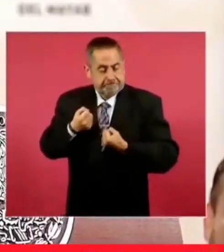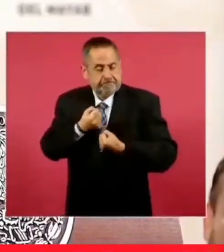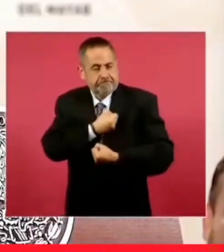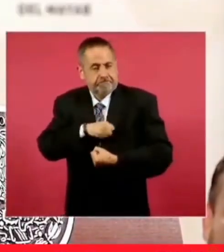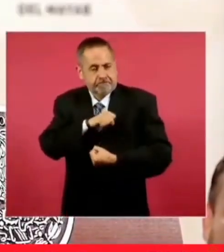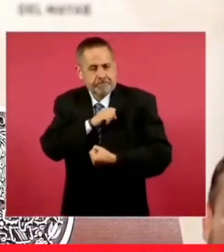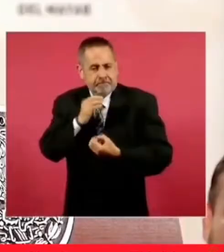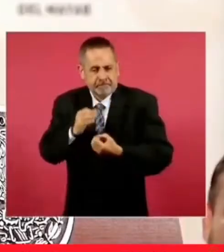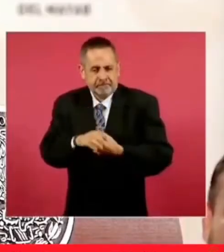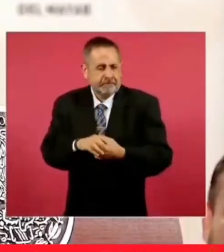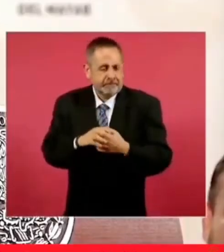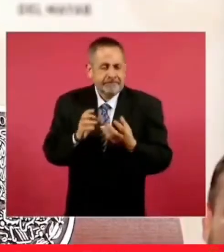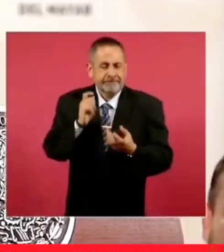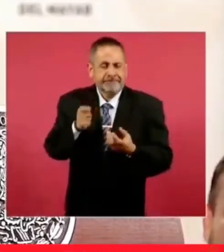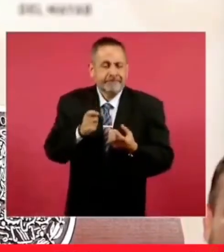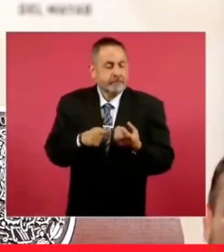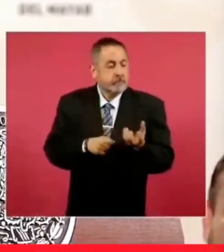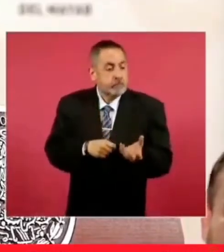Pero es la temporada.